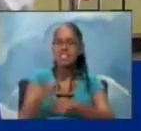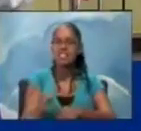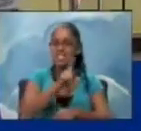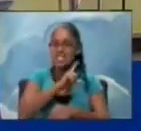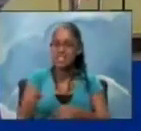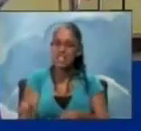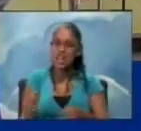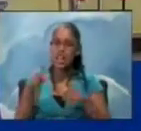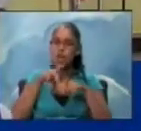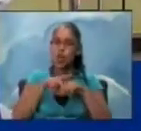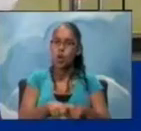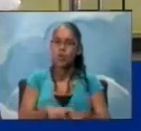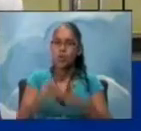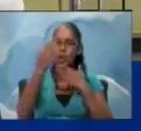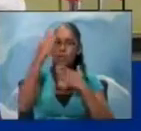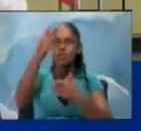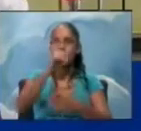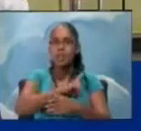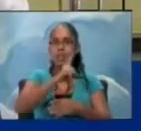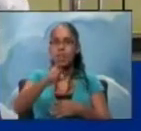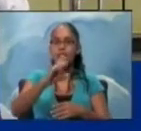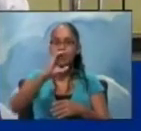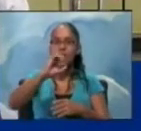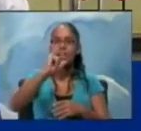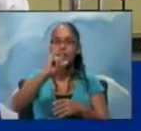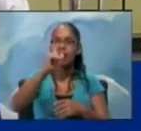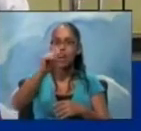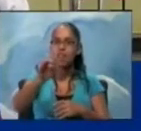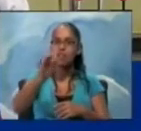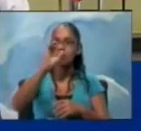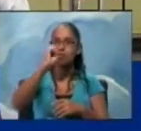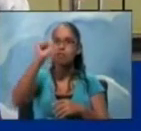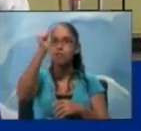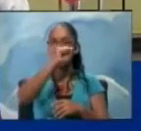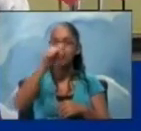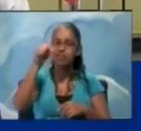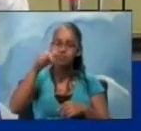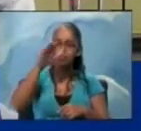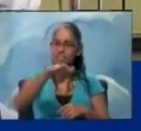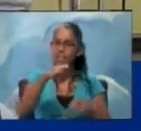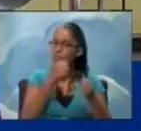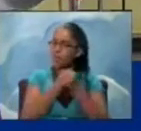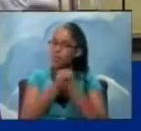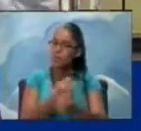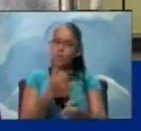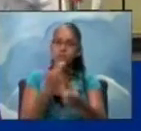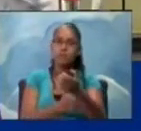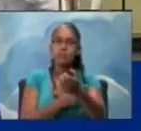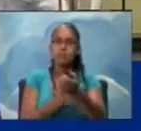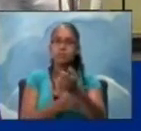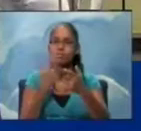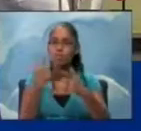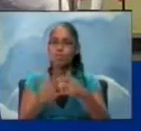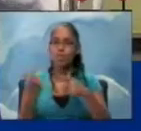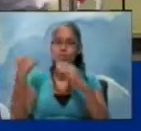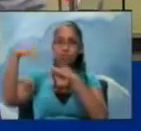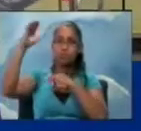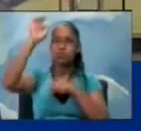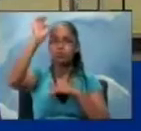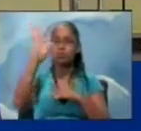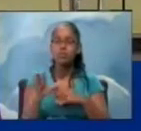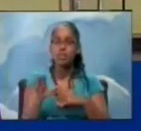condenado delante de Caifás. Allí estaban, mis amados hermanos, aquellos sumos